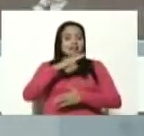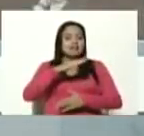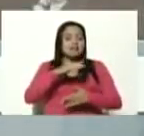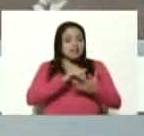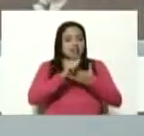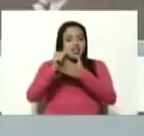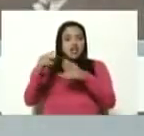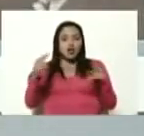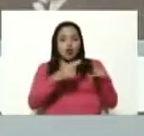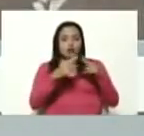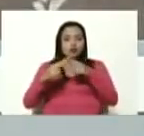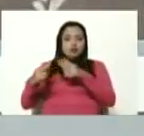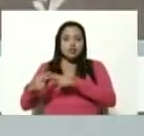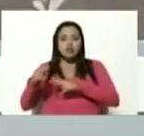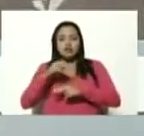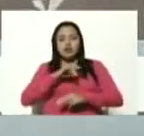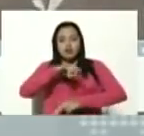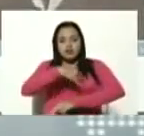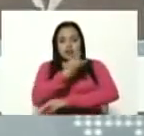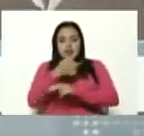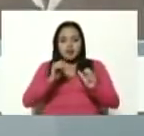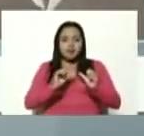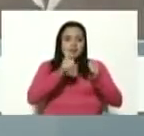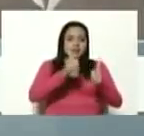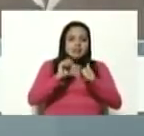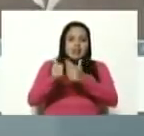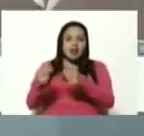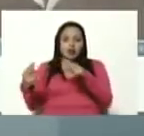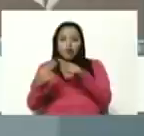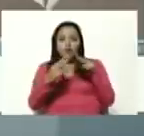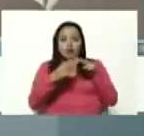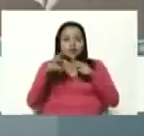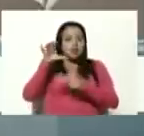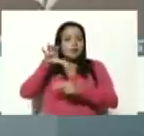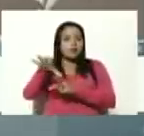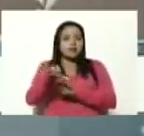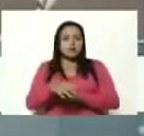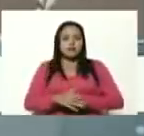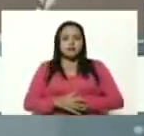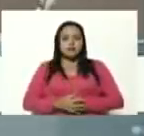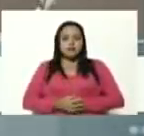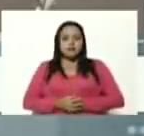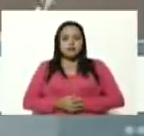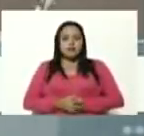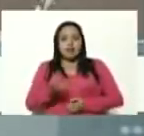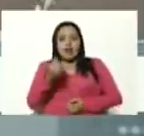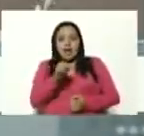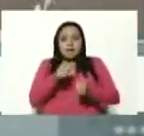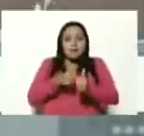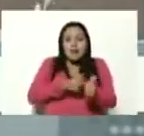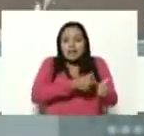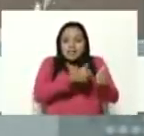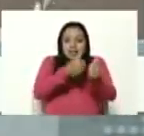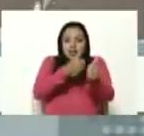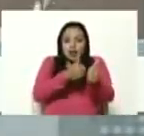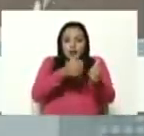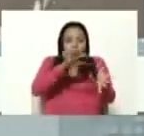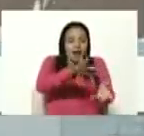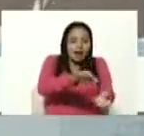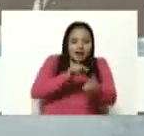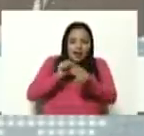en la universidad y ya comenzaba a ser conocido en el país. Fue perseguido,